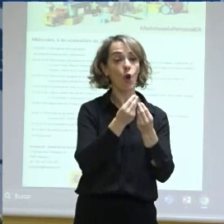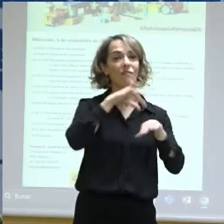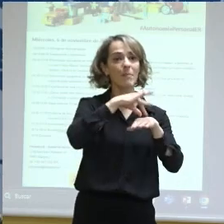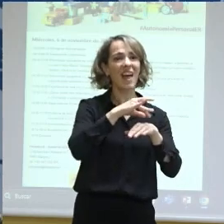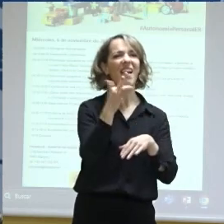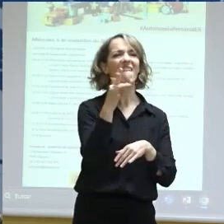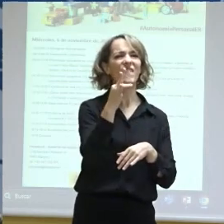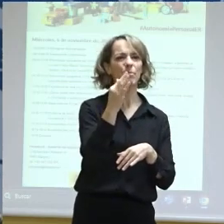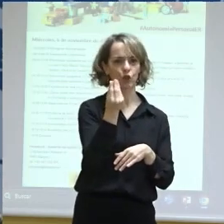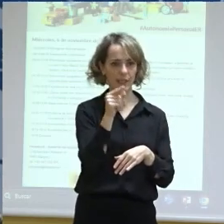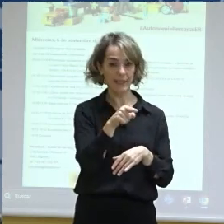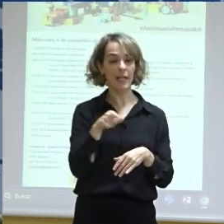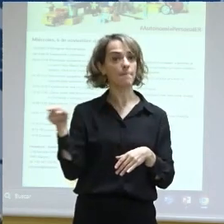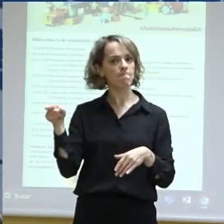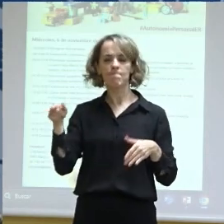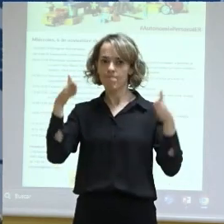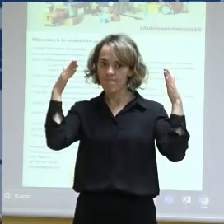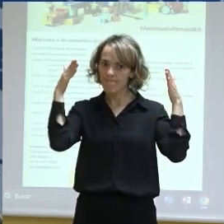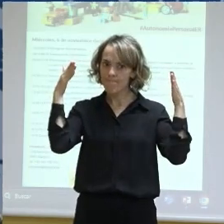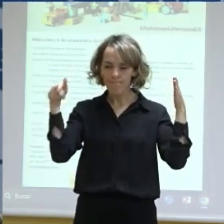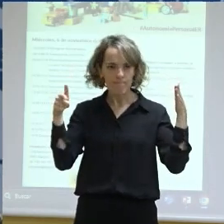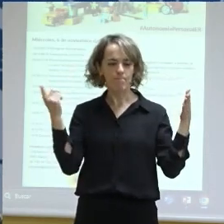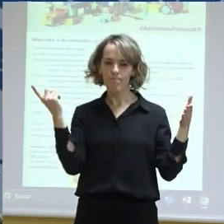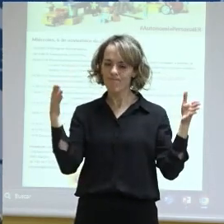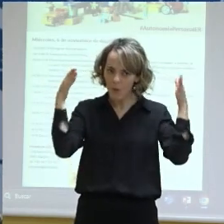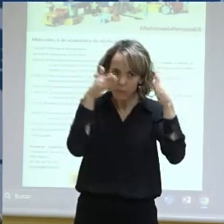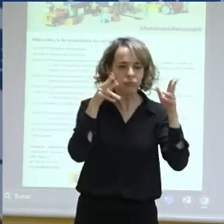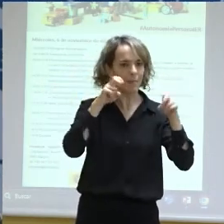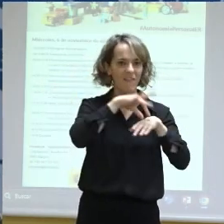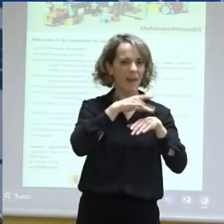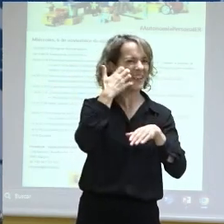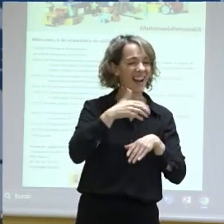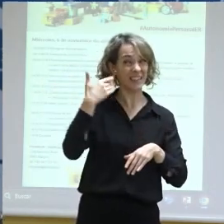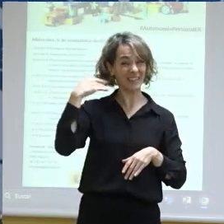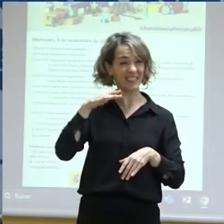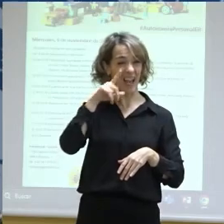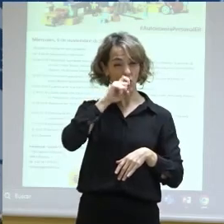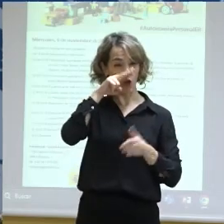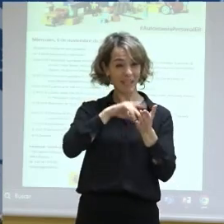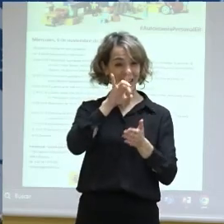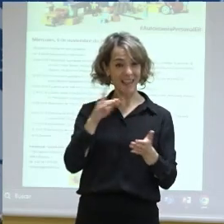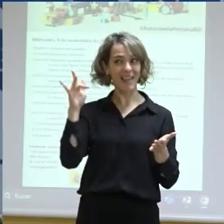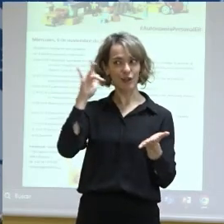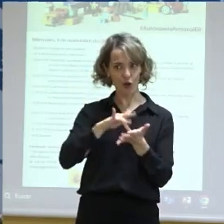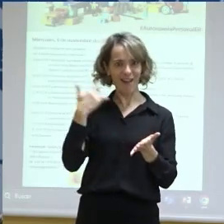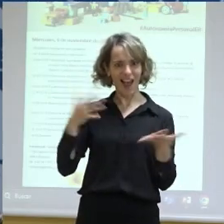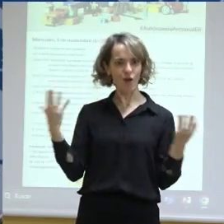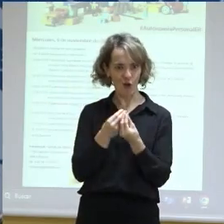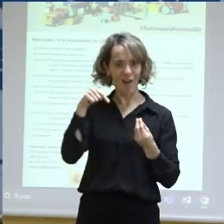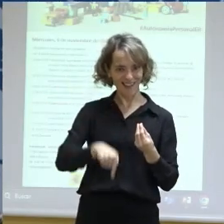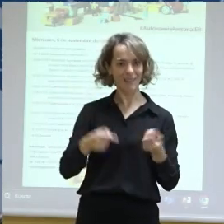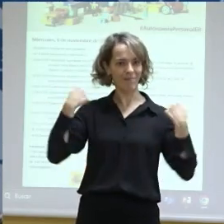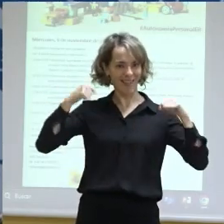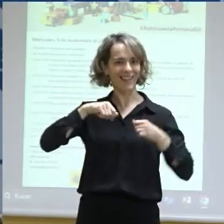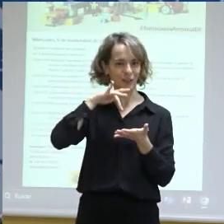muy relacionada e involucrada con las enfermedades raras. En 2015 ya estuvo con nosotros aquí realizando sus prácticas